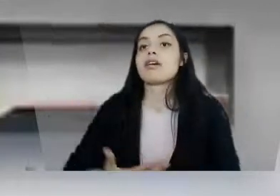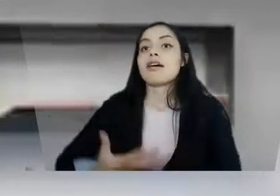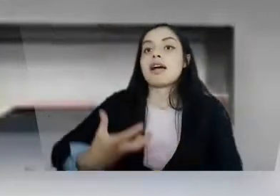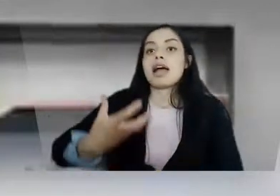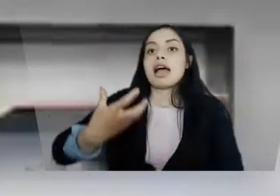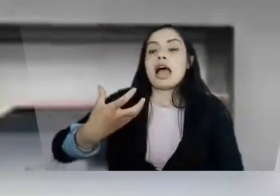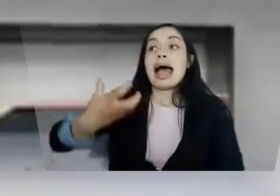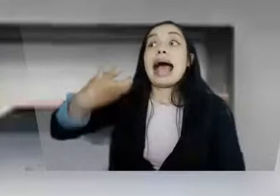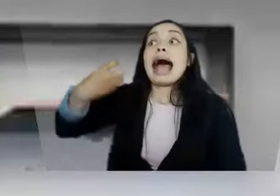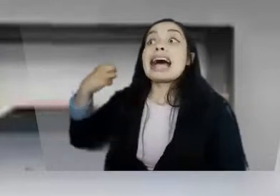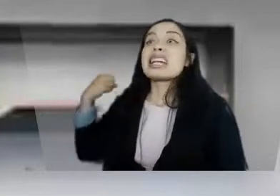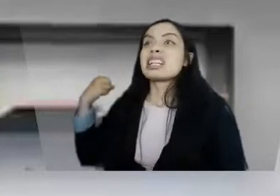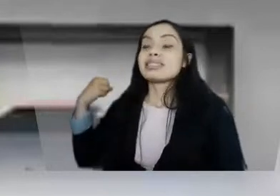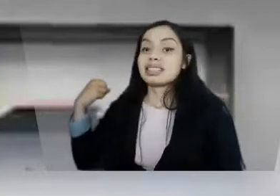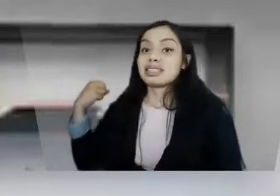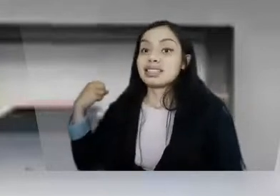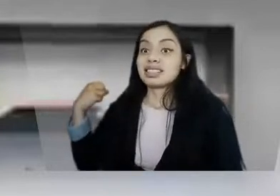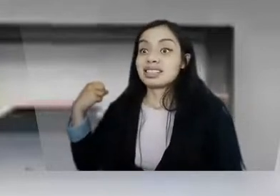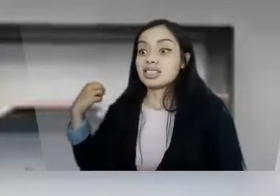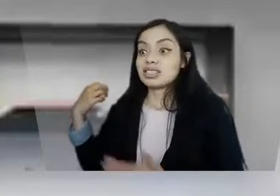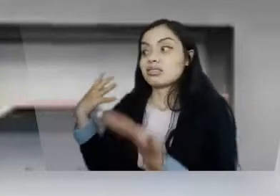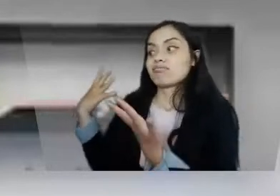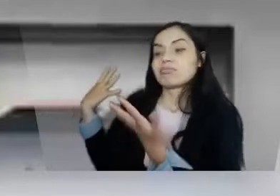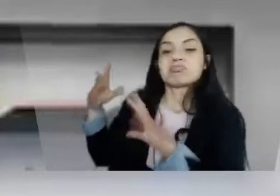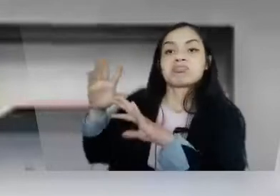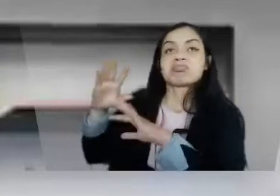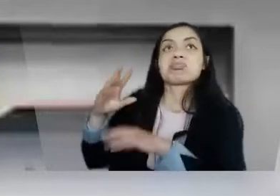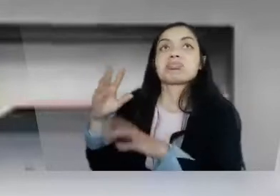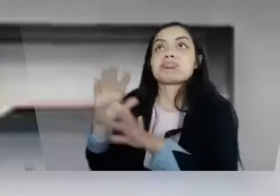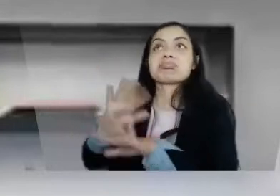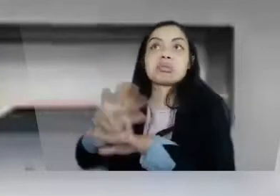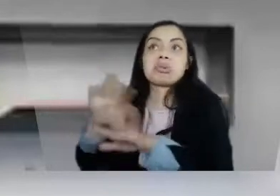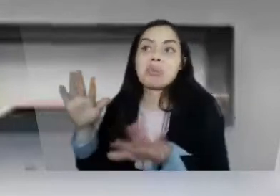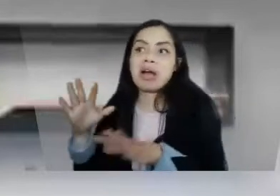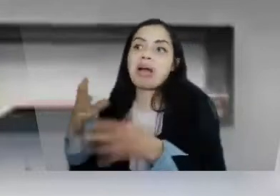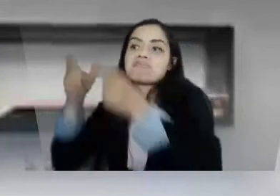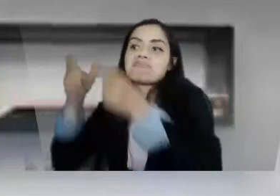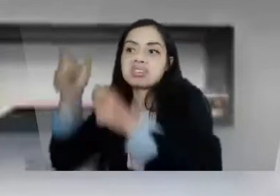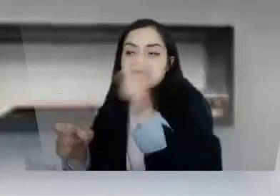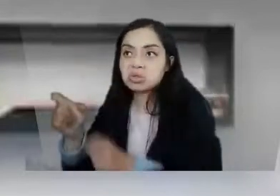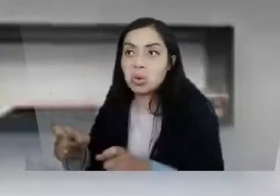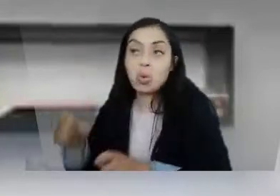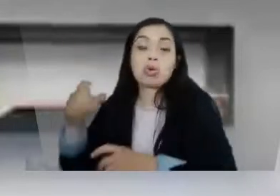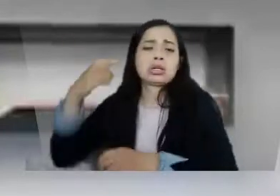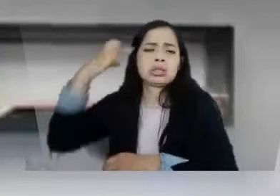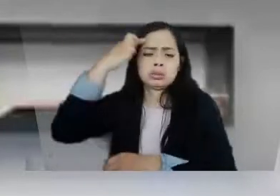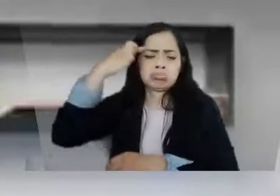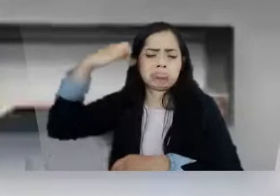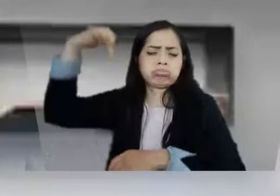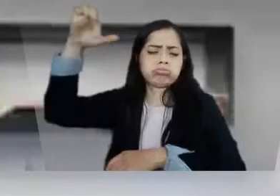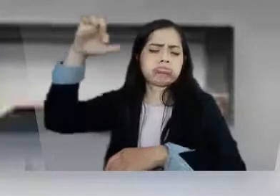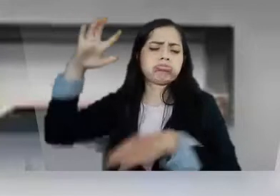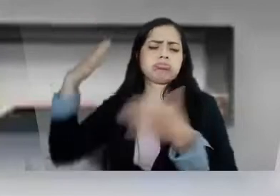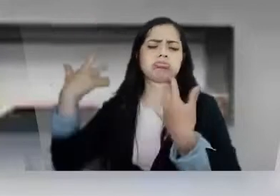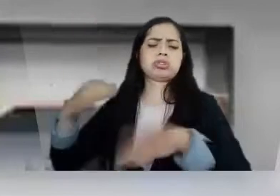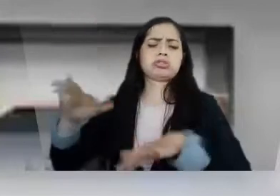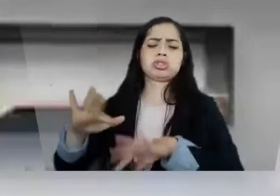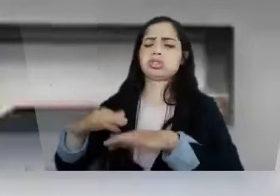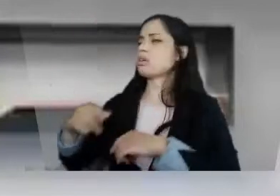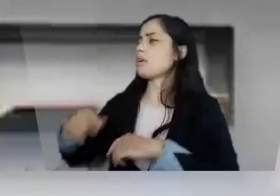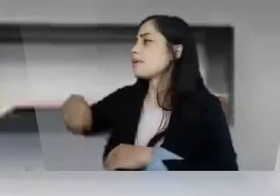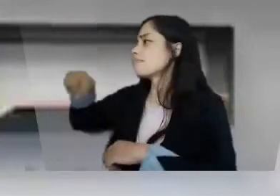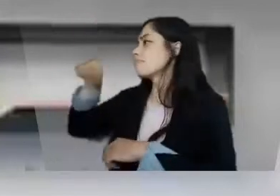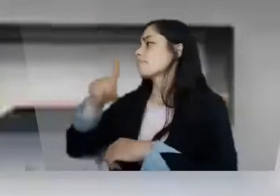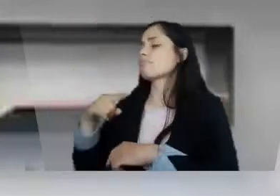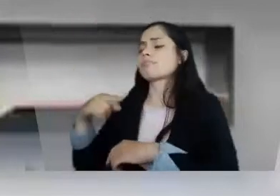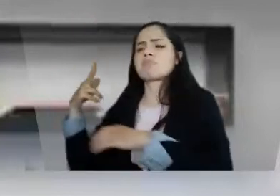llegaban a territorio con todos sus equipos, con otros estudiantes posiblemente y personas del ámbito científico y académico, y hacían sus